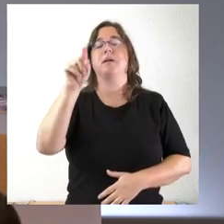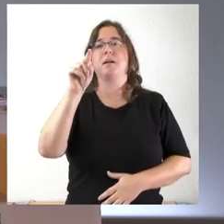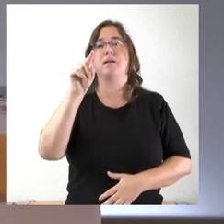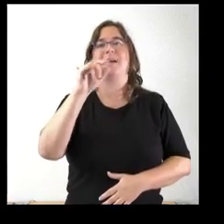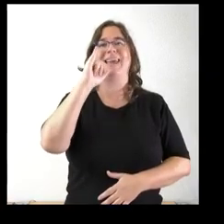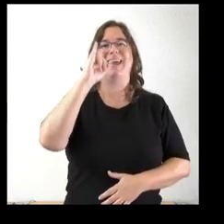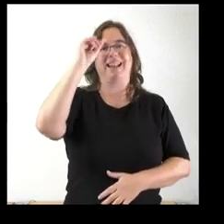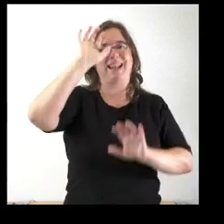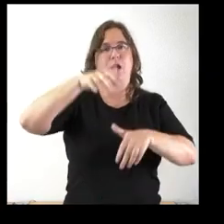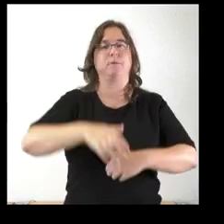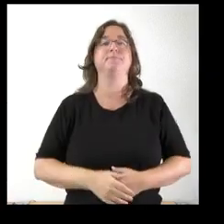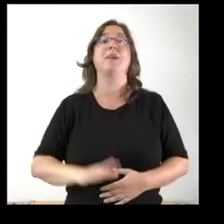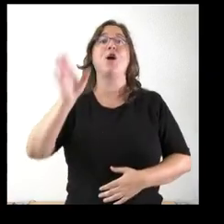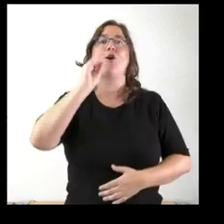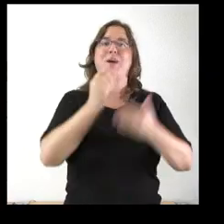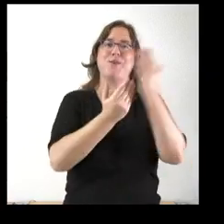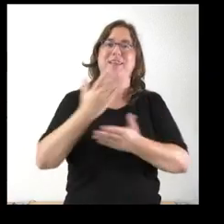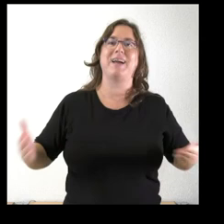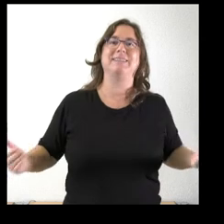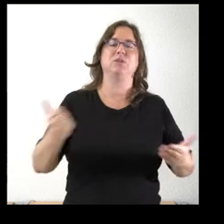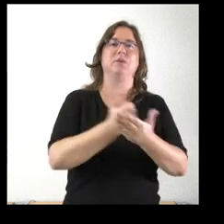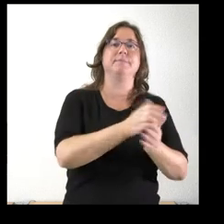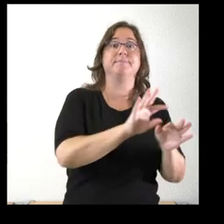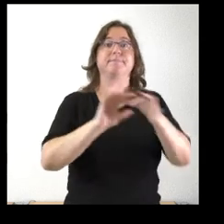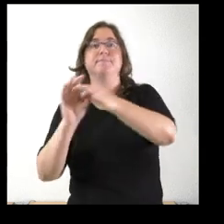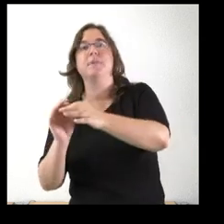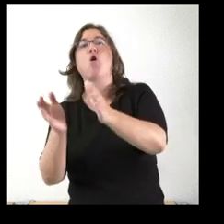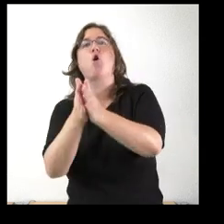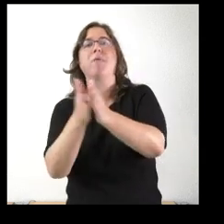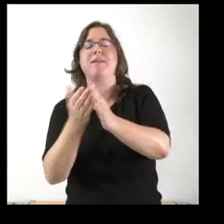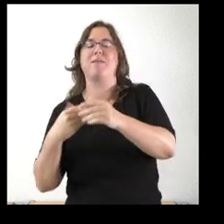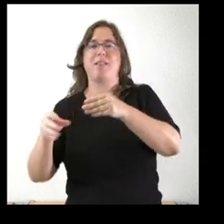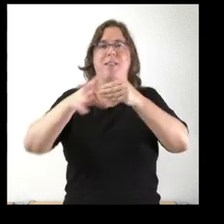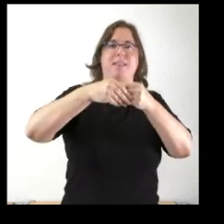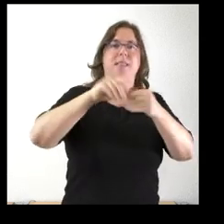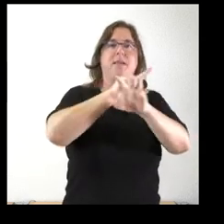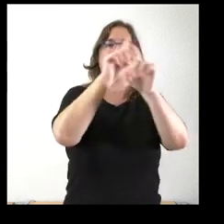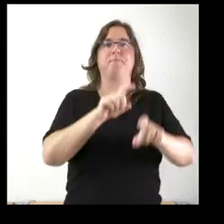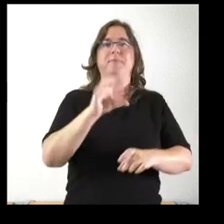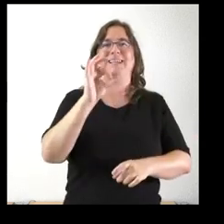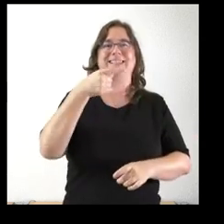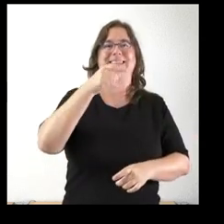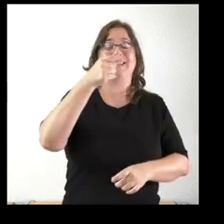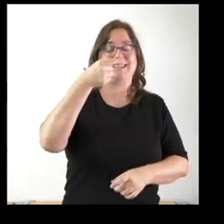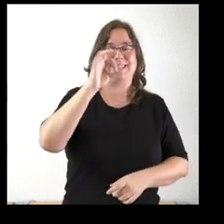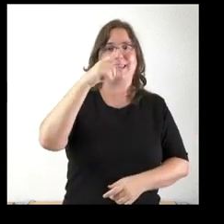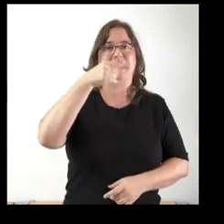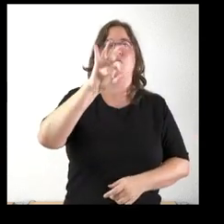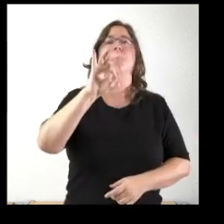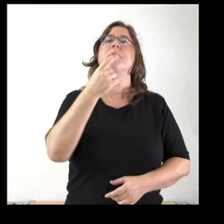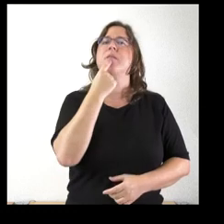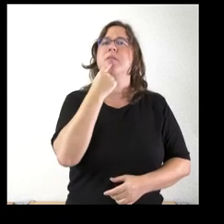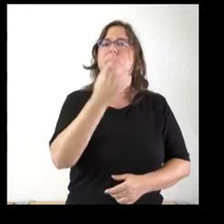días. Hola, buenos días a todos. Por retomar la pregunta del compañero Sergio, decir